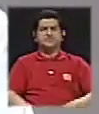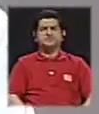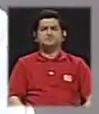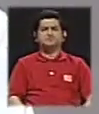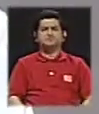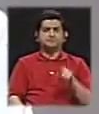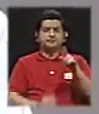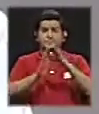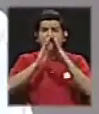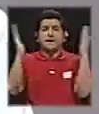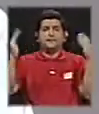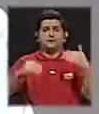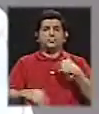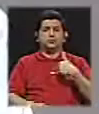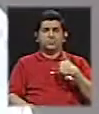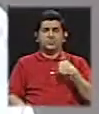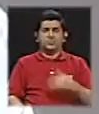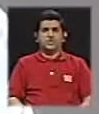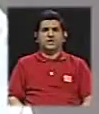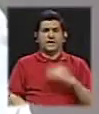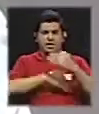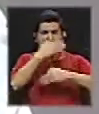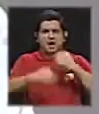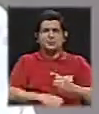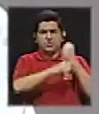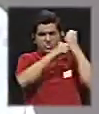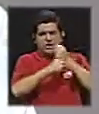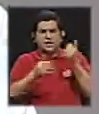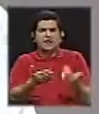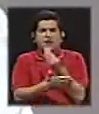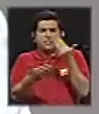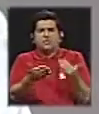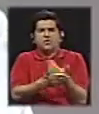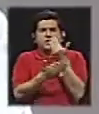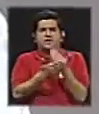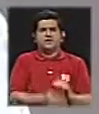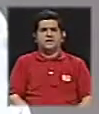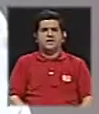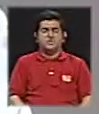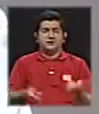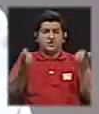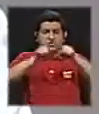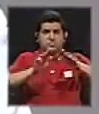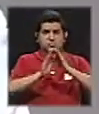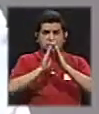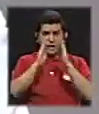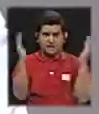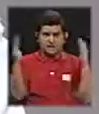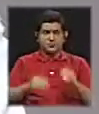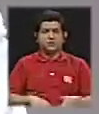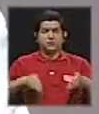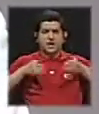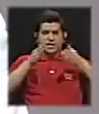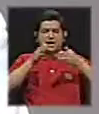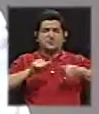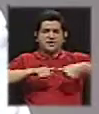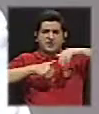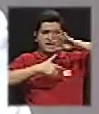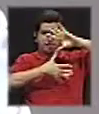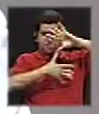se abre a la colonialidad y a la modernidad, que eso se da con la apertura de la carretera